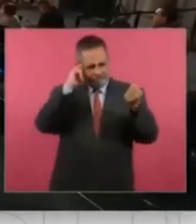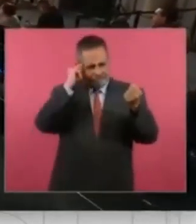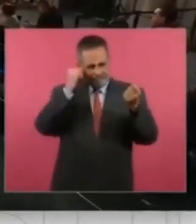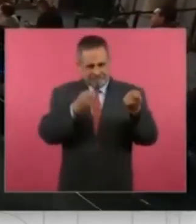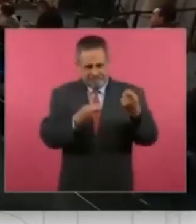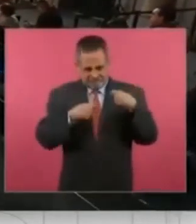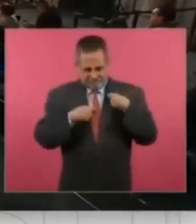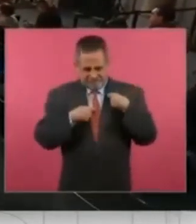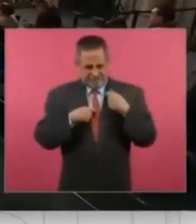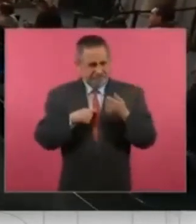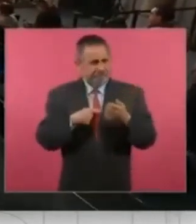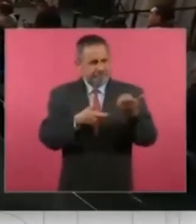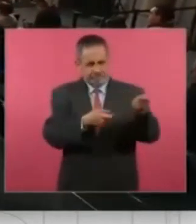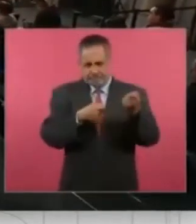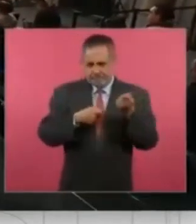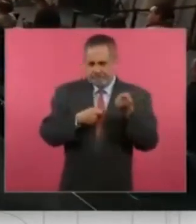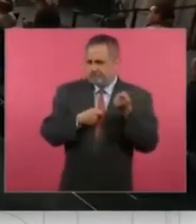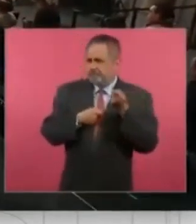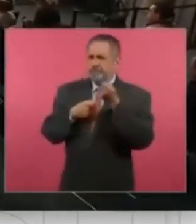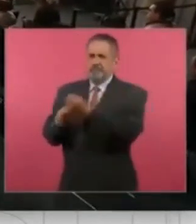dentro de un mes